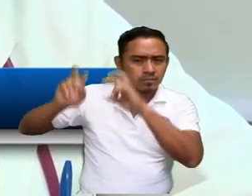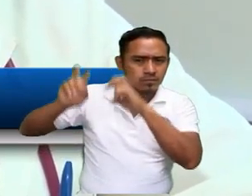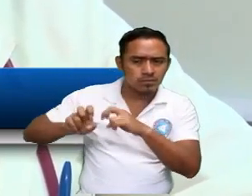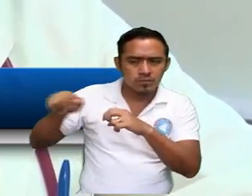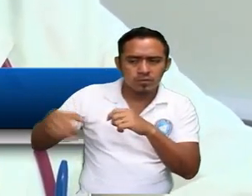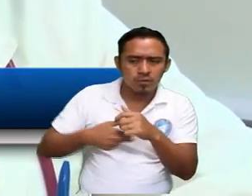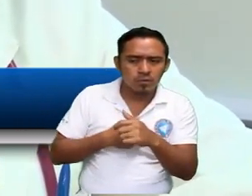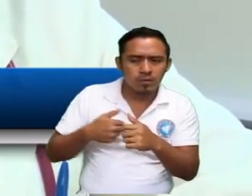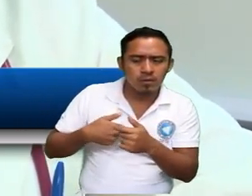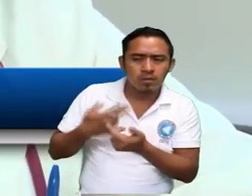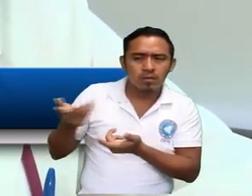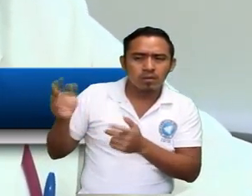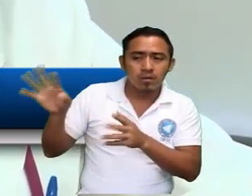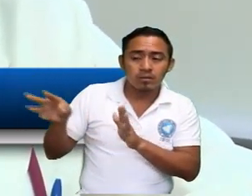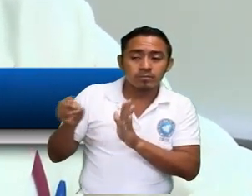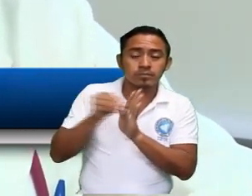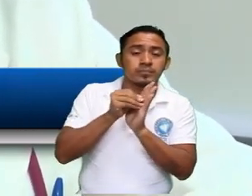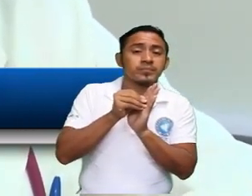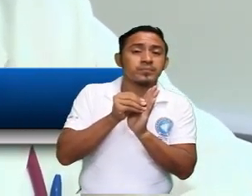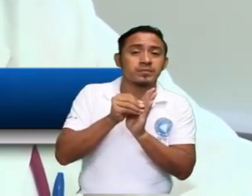y entonces ellos lo incorporaron